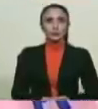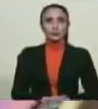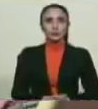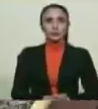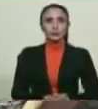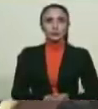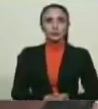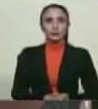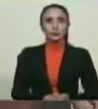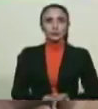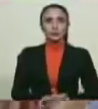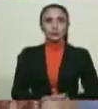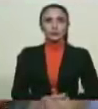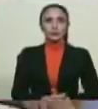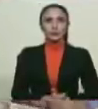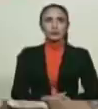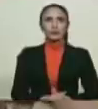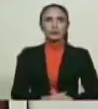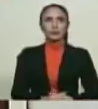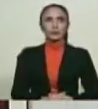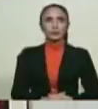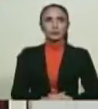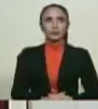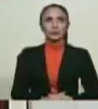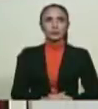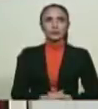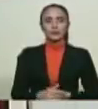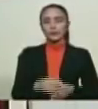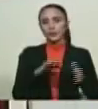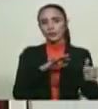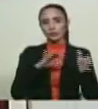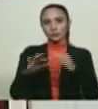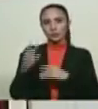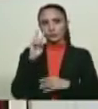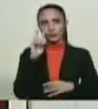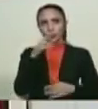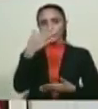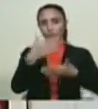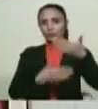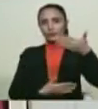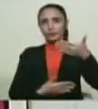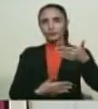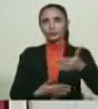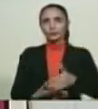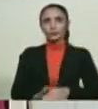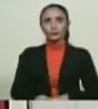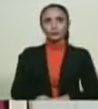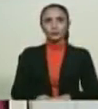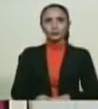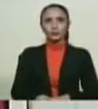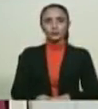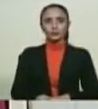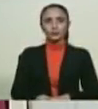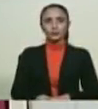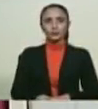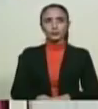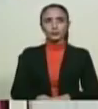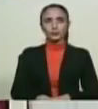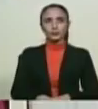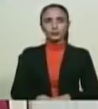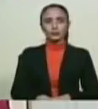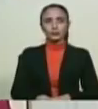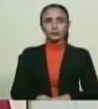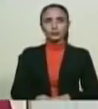Correcto. Bueno, vamos a proceder, por favor, Castro Soteldo. Ya que es portuguesa, procede tú aquí adelante, por